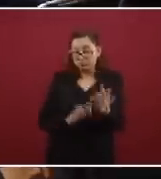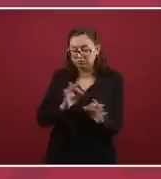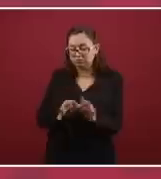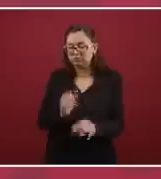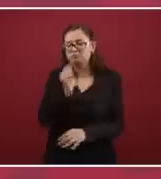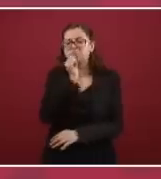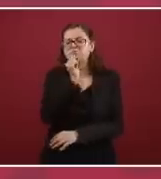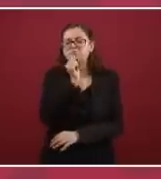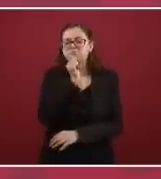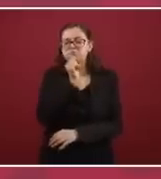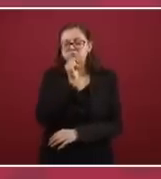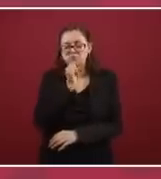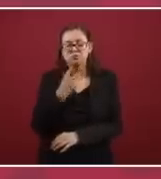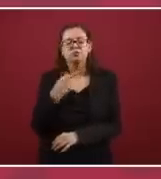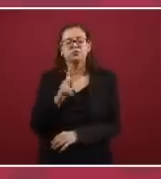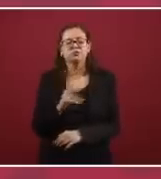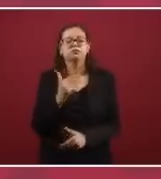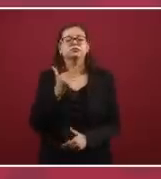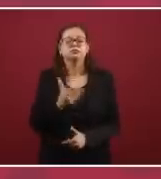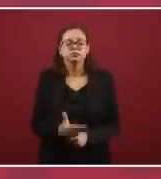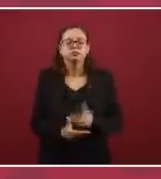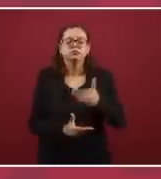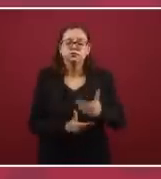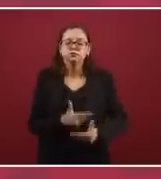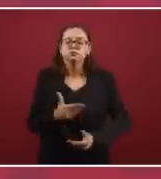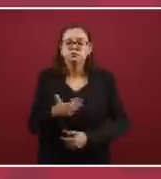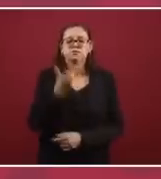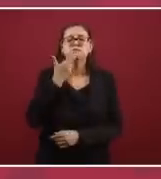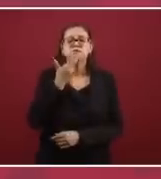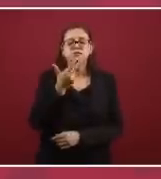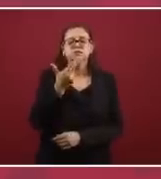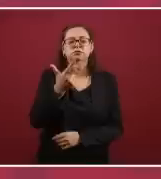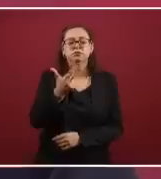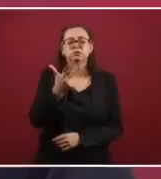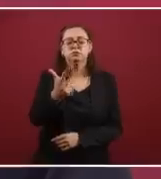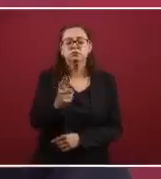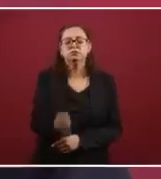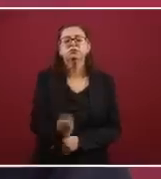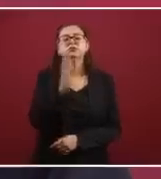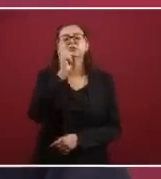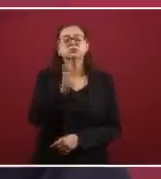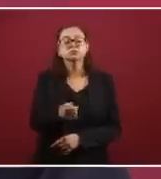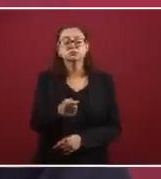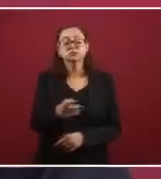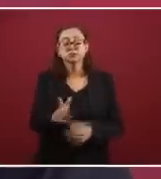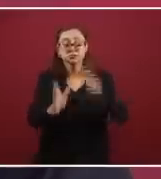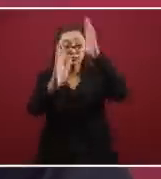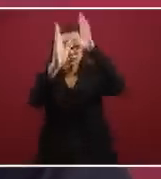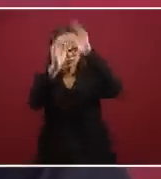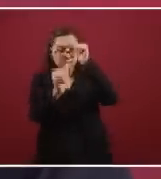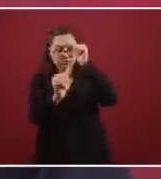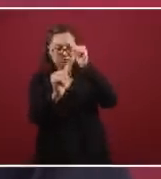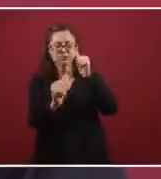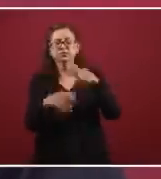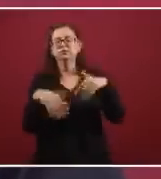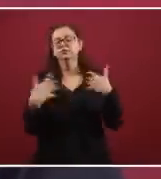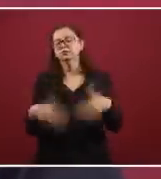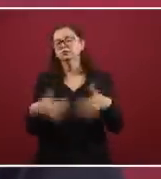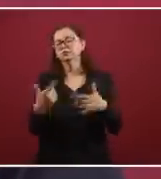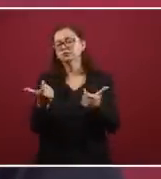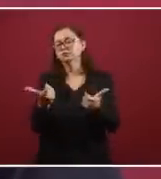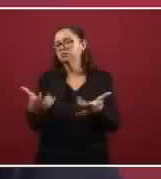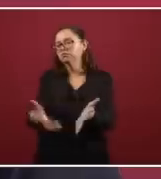pero vamos por buen camino y esto va a significar un ahorro muy